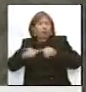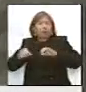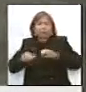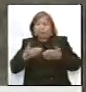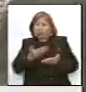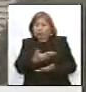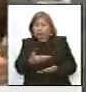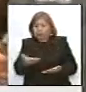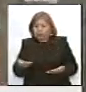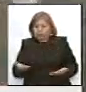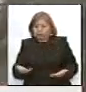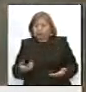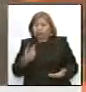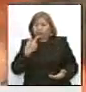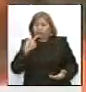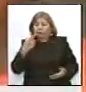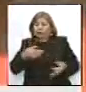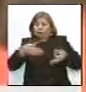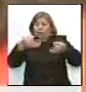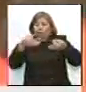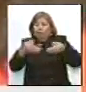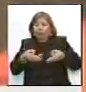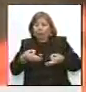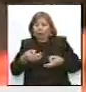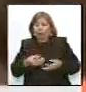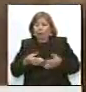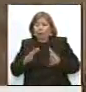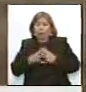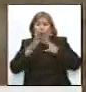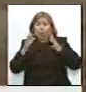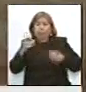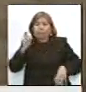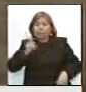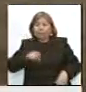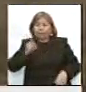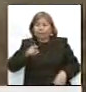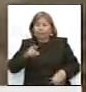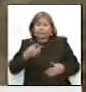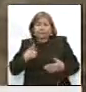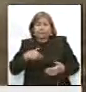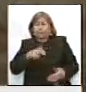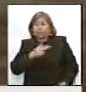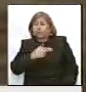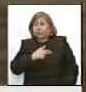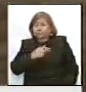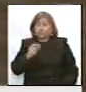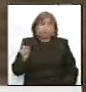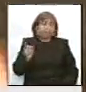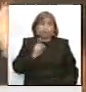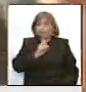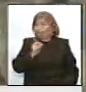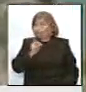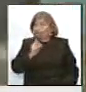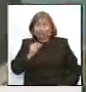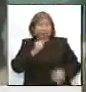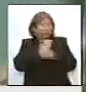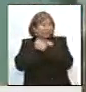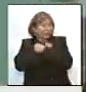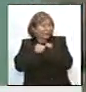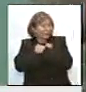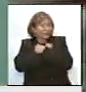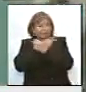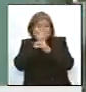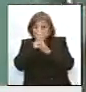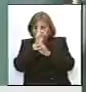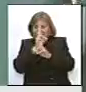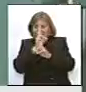esta, que son fundamentales, muy necesarias, pues nosotros no podemos amar y